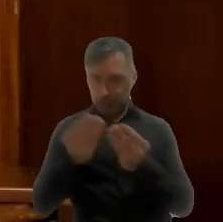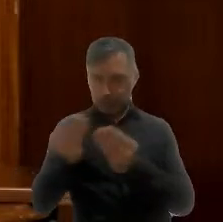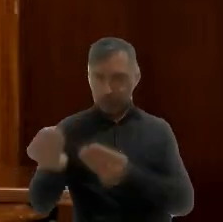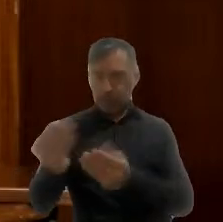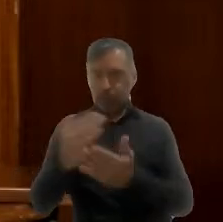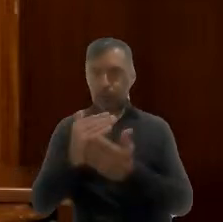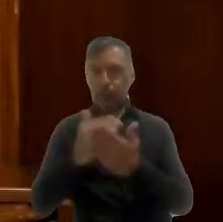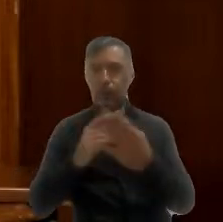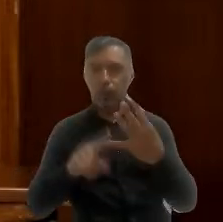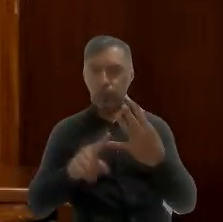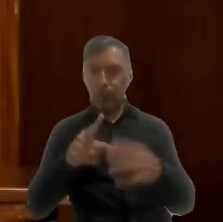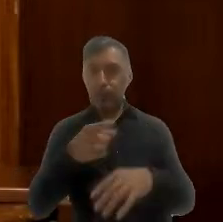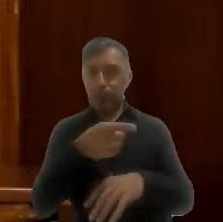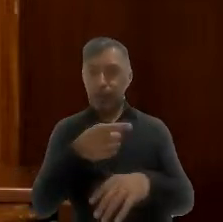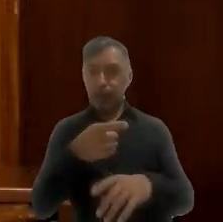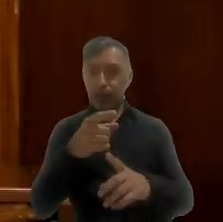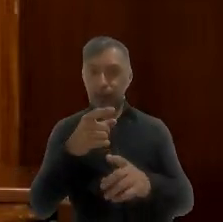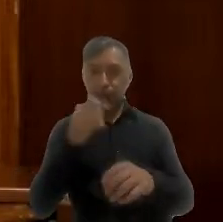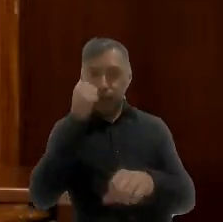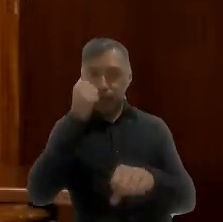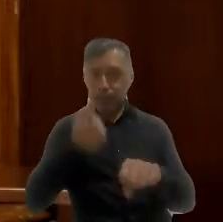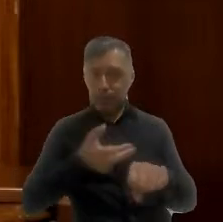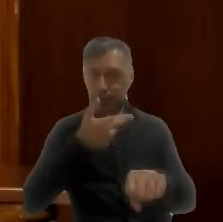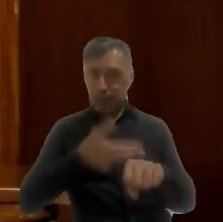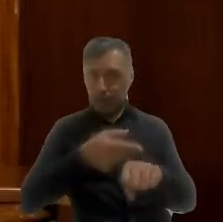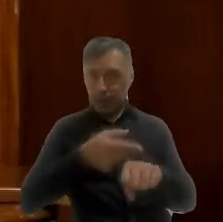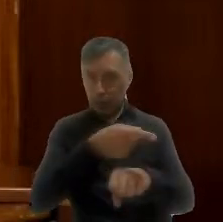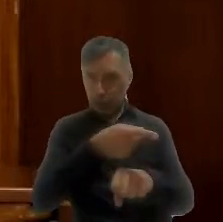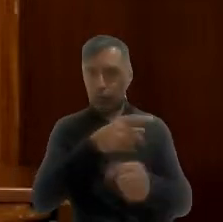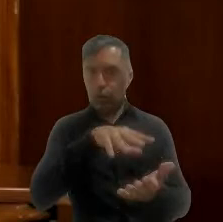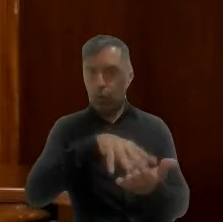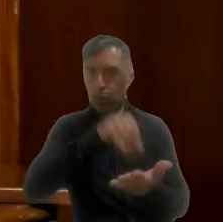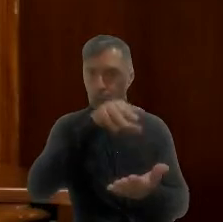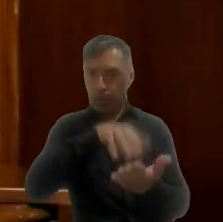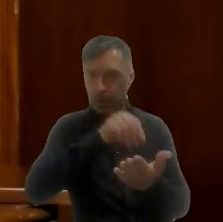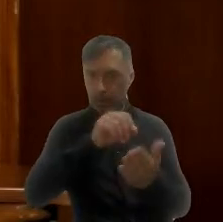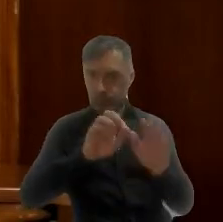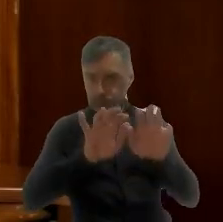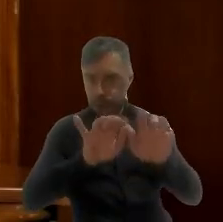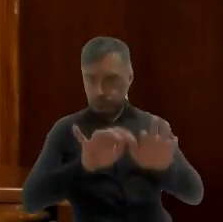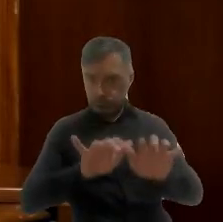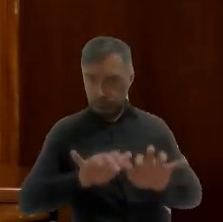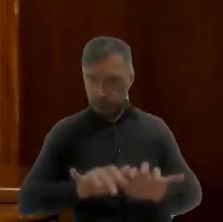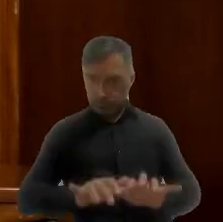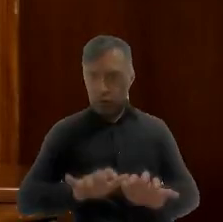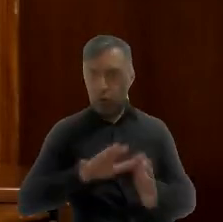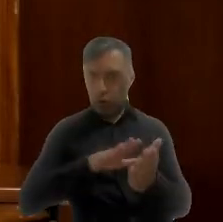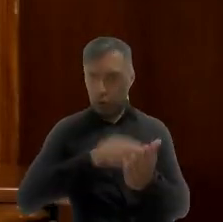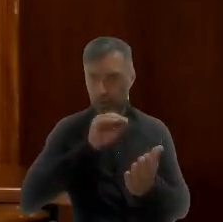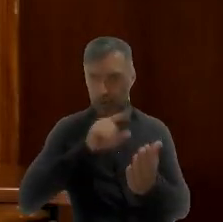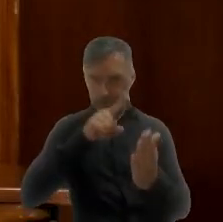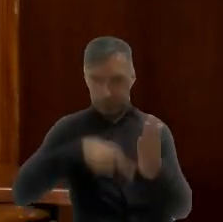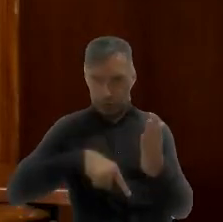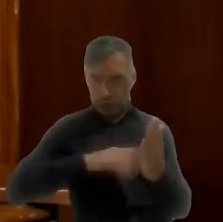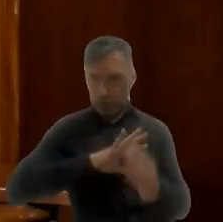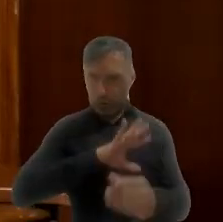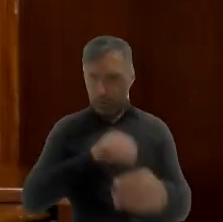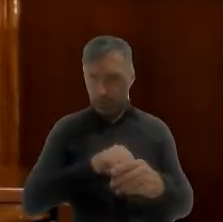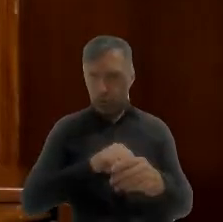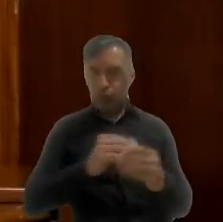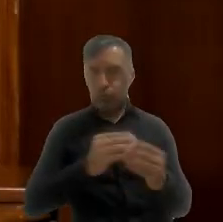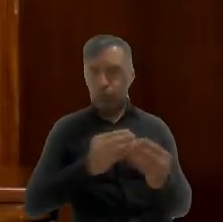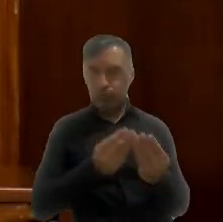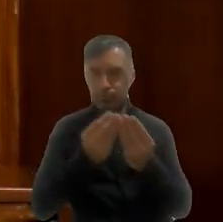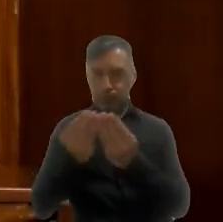Legislativa hizo llegar copia íntegra de la iniciativa de decreto a los integrantes de la Comisión Legislativa de